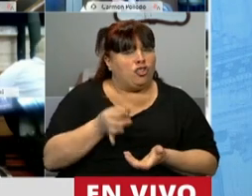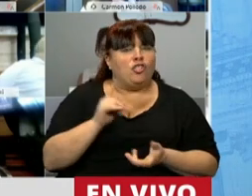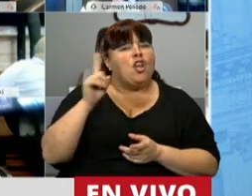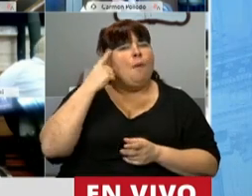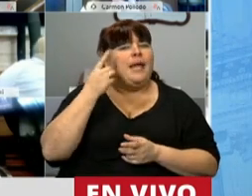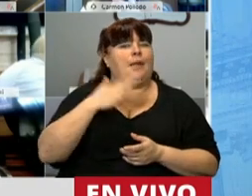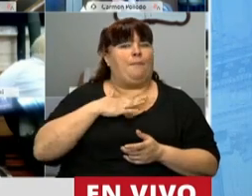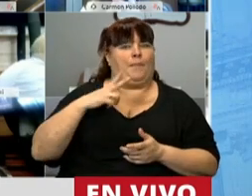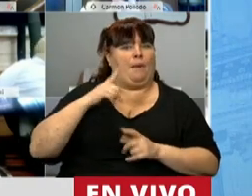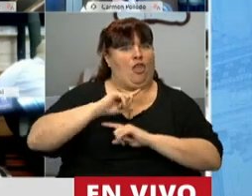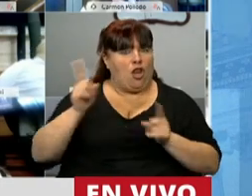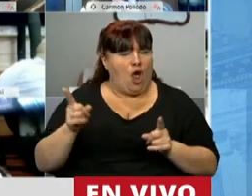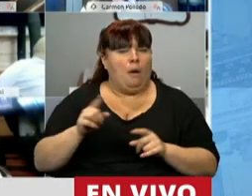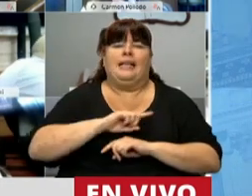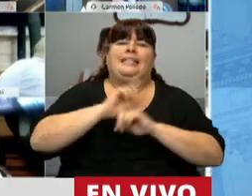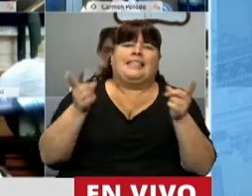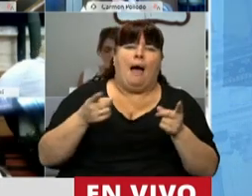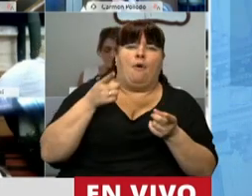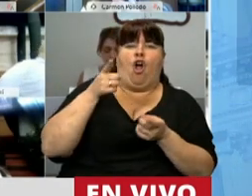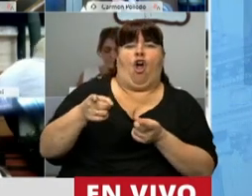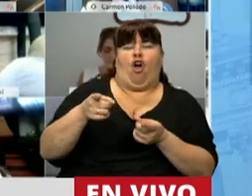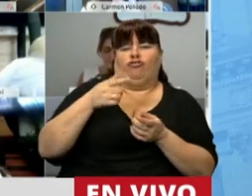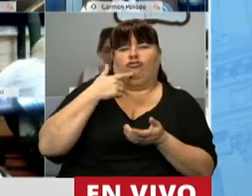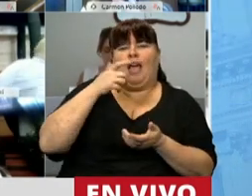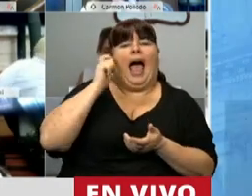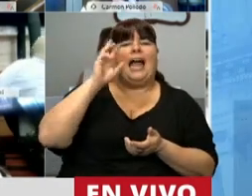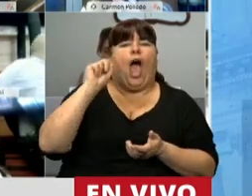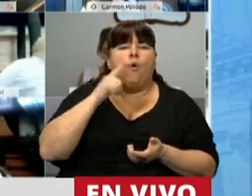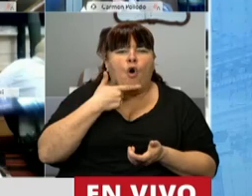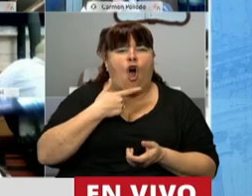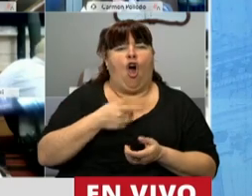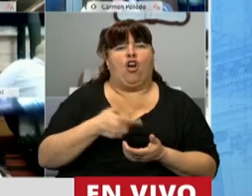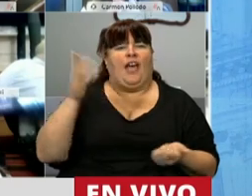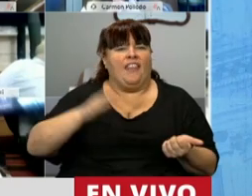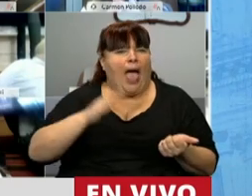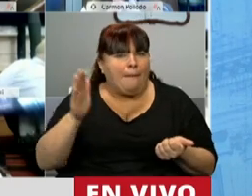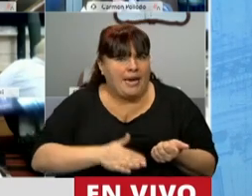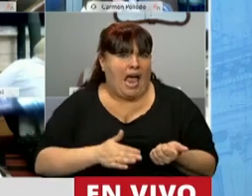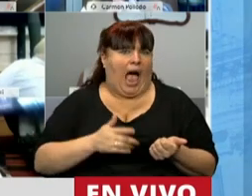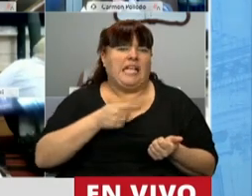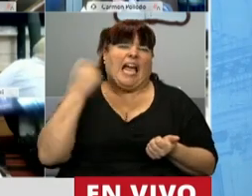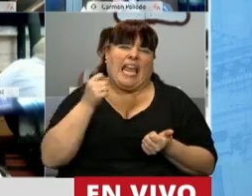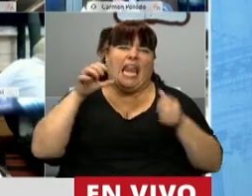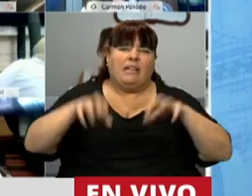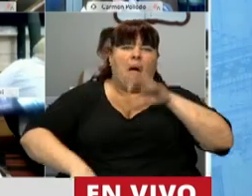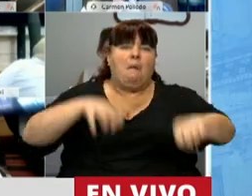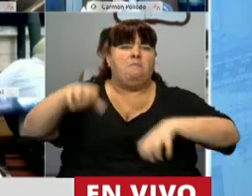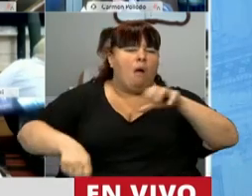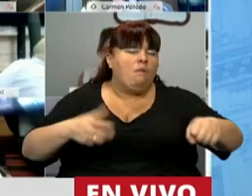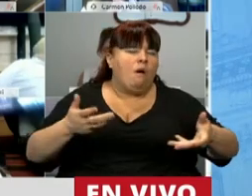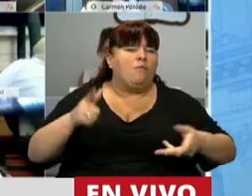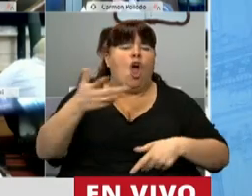pondera la propiedad privada y tampoco repudia los dichos de Grabois en esas amenazas a seguir tomando tierras. Y